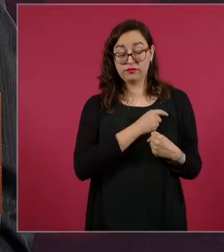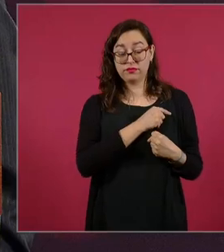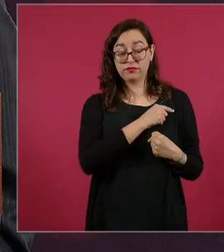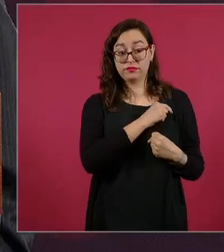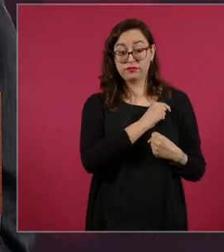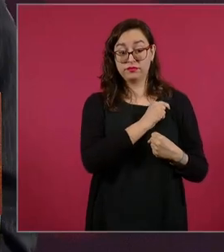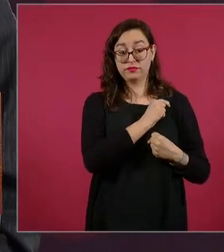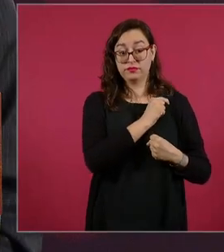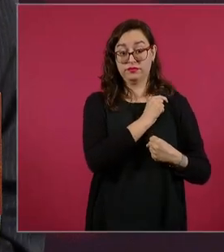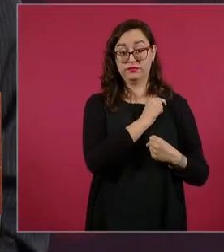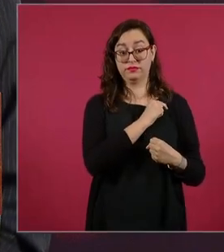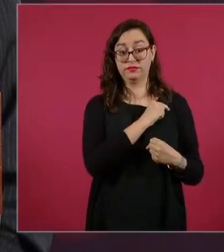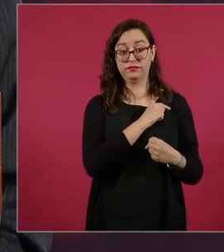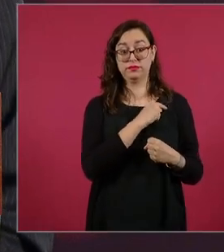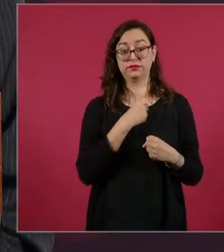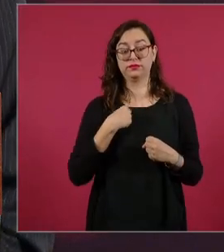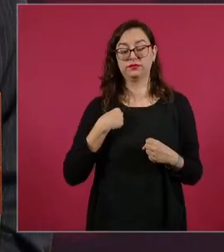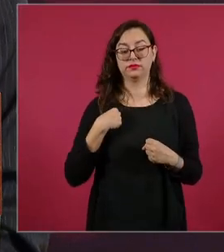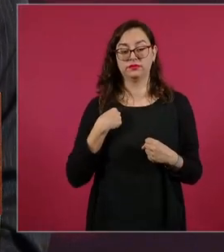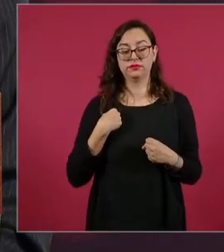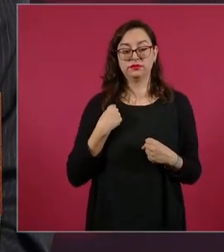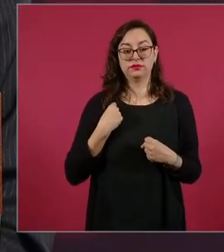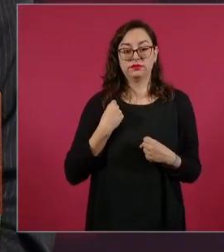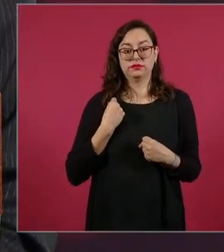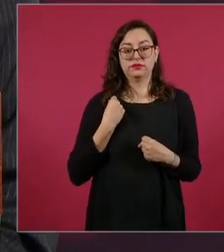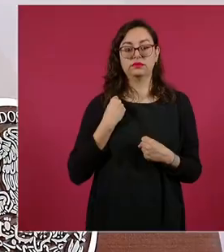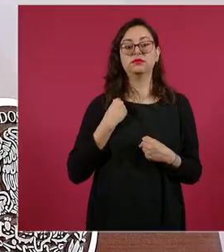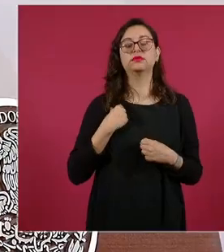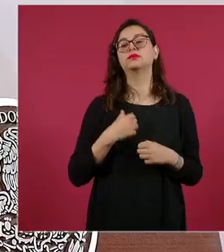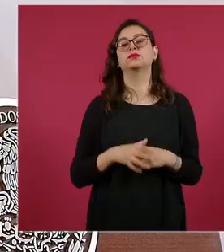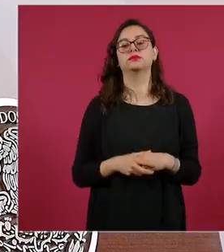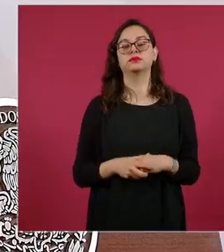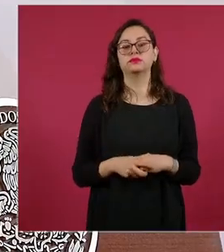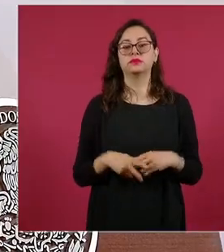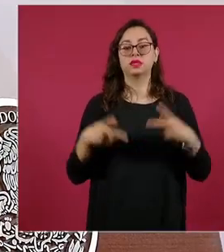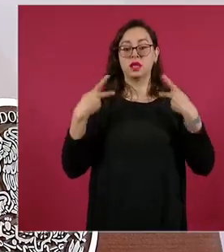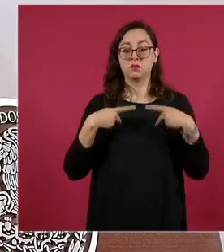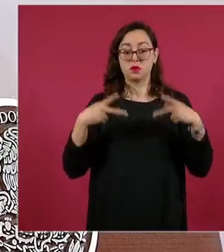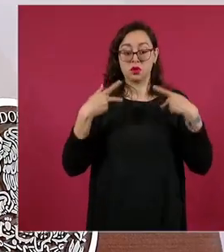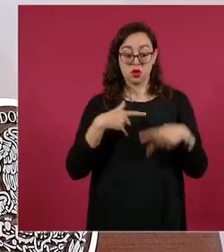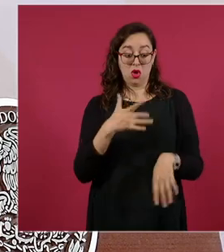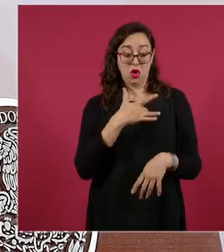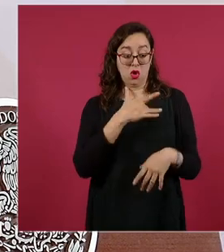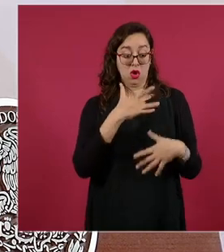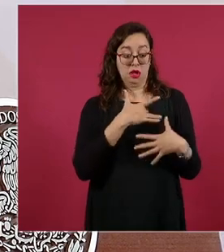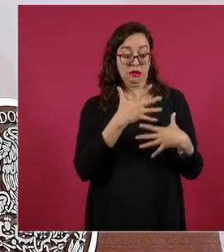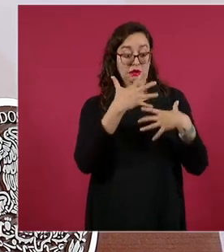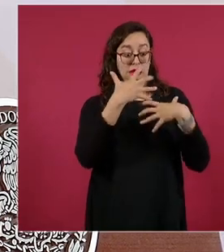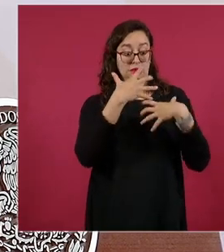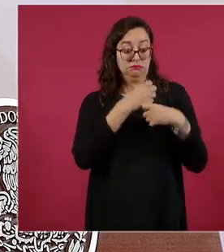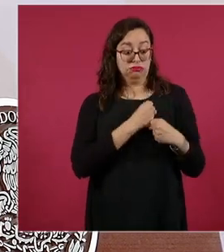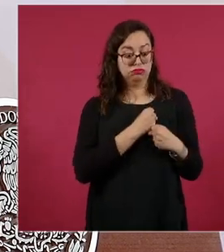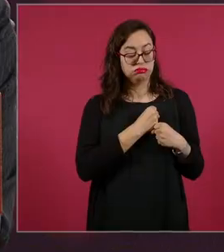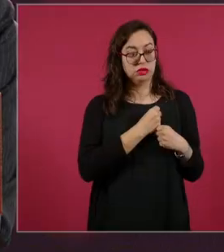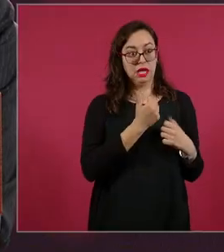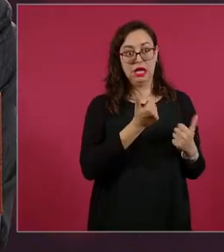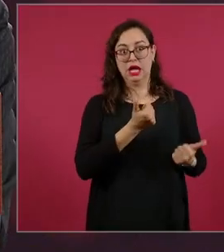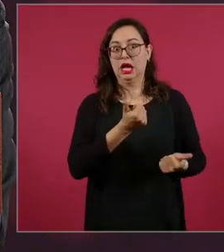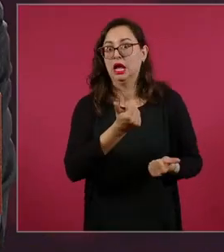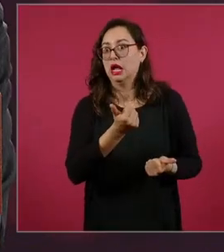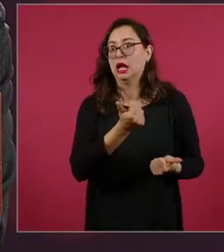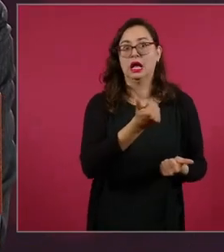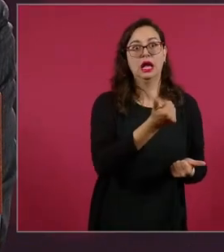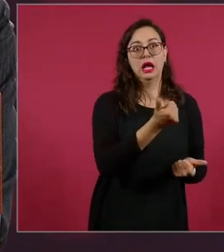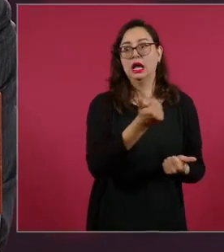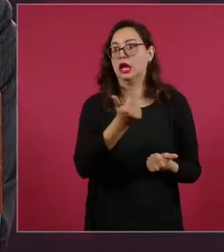un infartado puede ser atendido atendido en un hospital del Issste un hospital del Seguro un